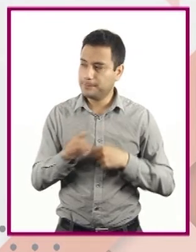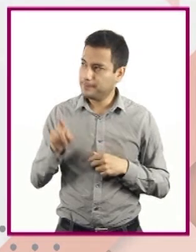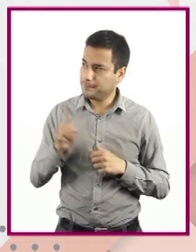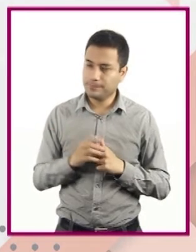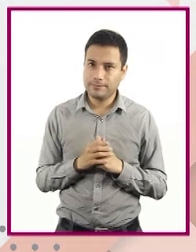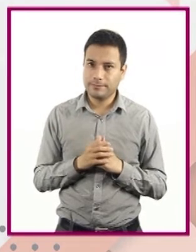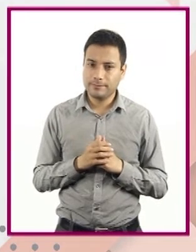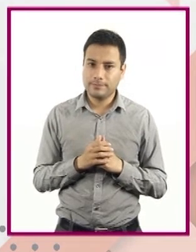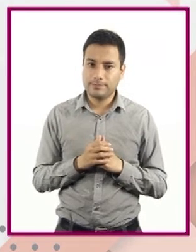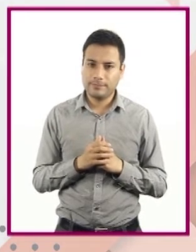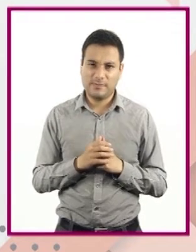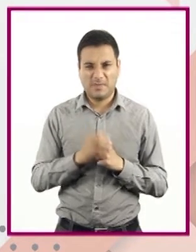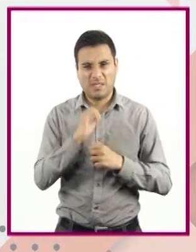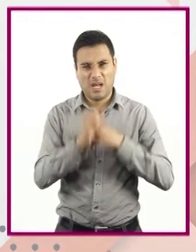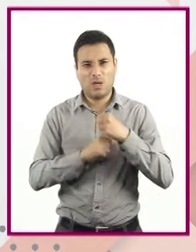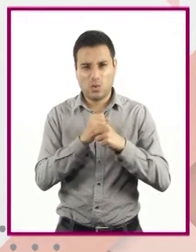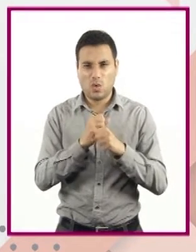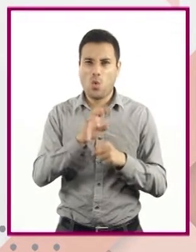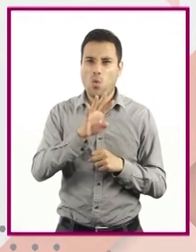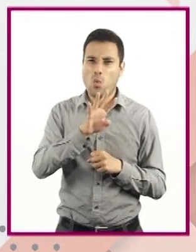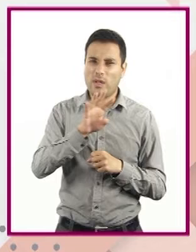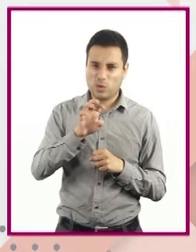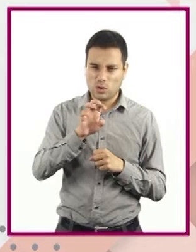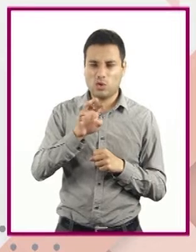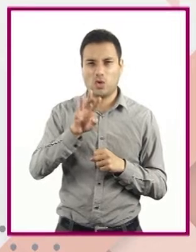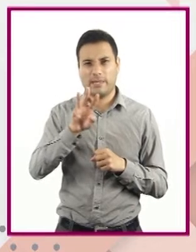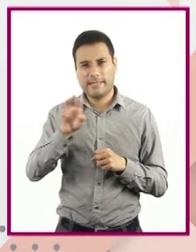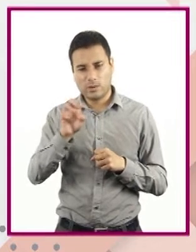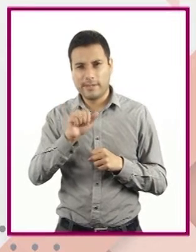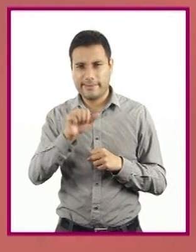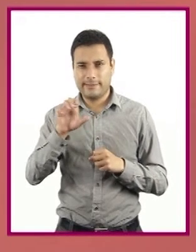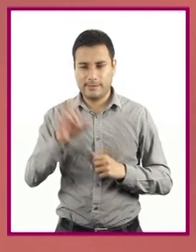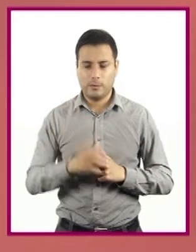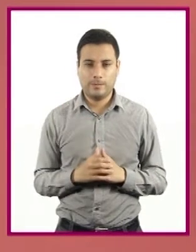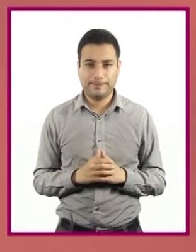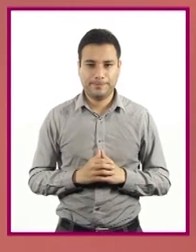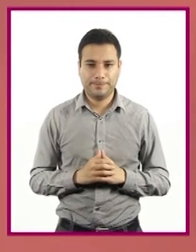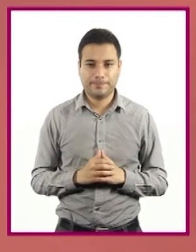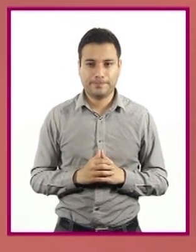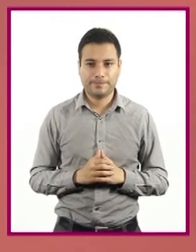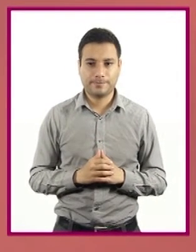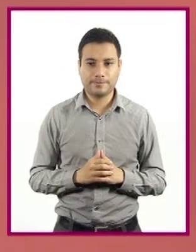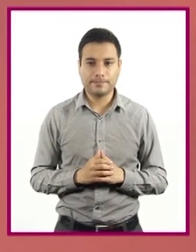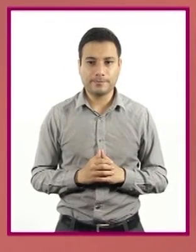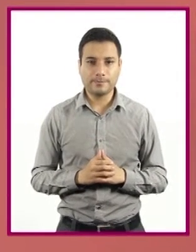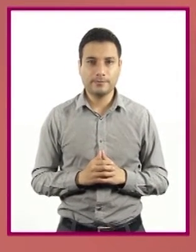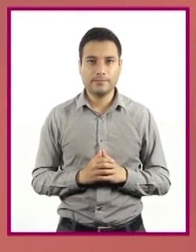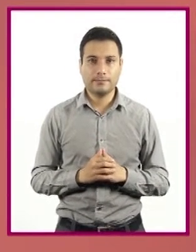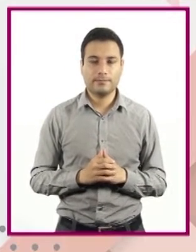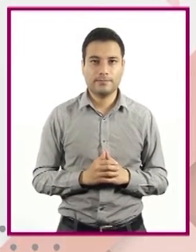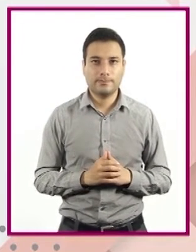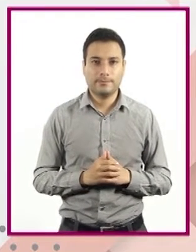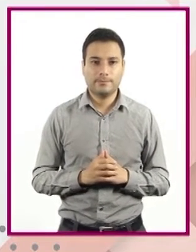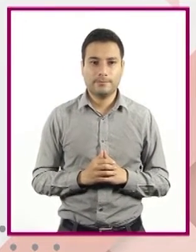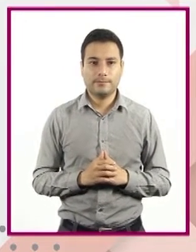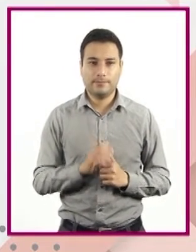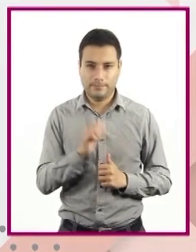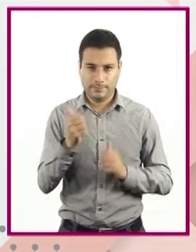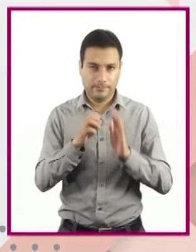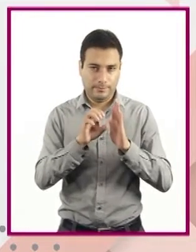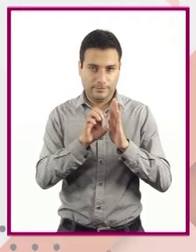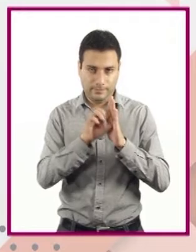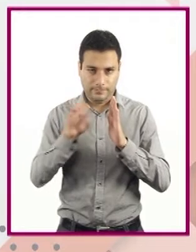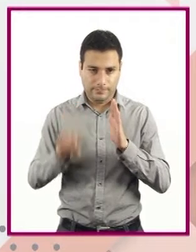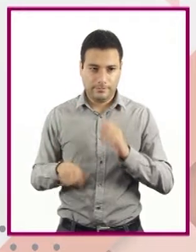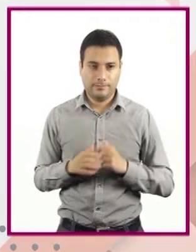que se compuso entre 400 y 300 antes de nuestra era. Qian Lü Ji Qiong, el